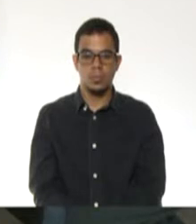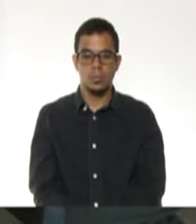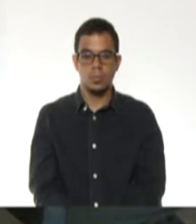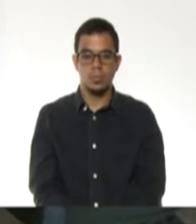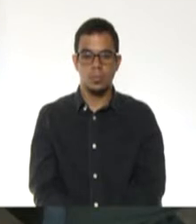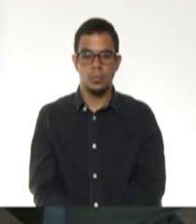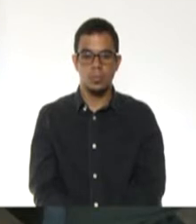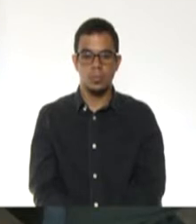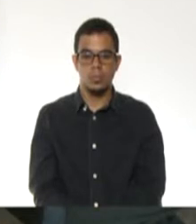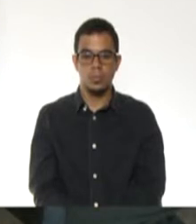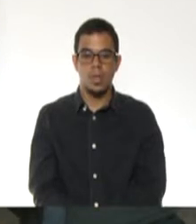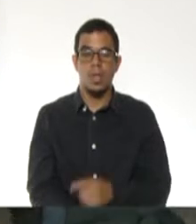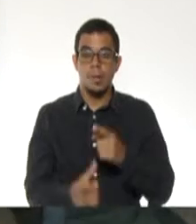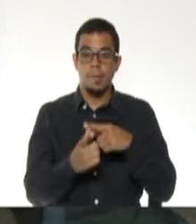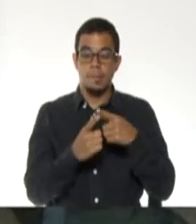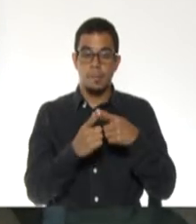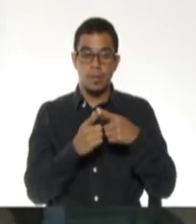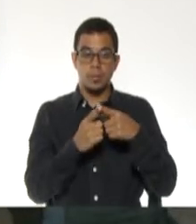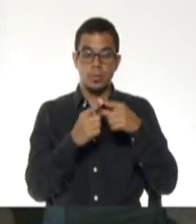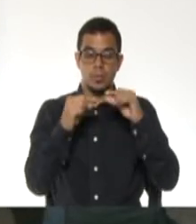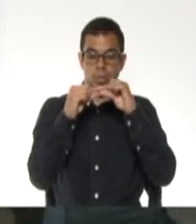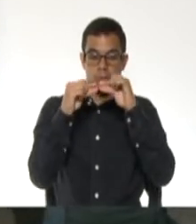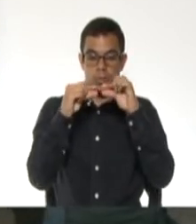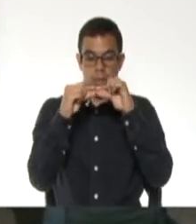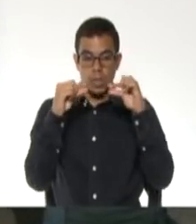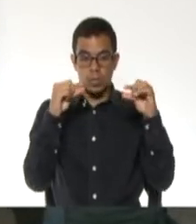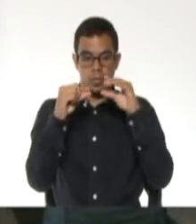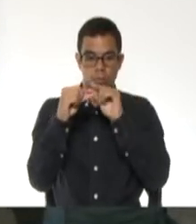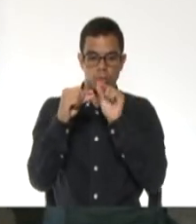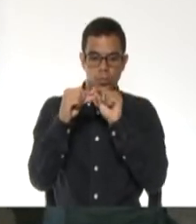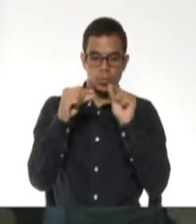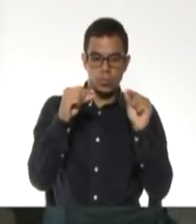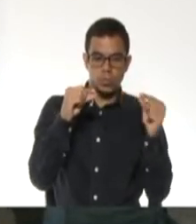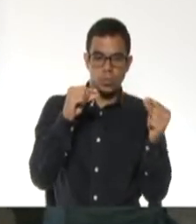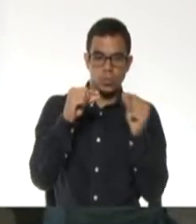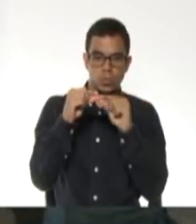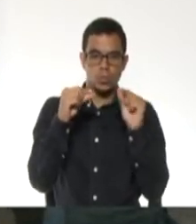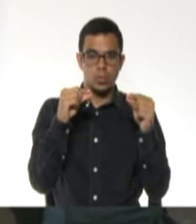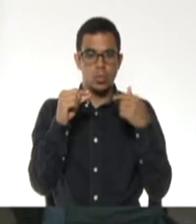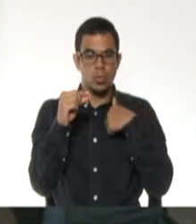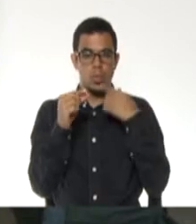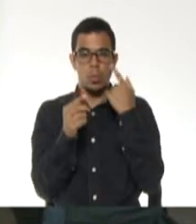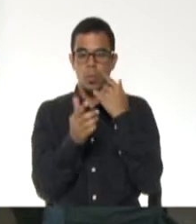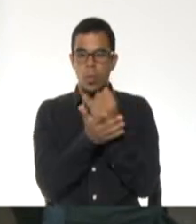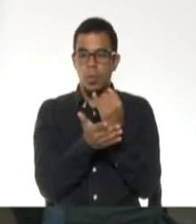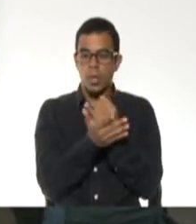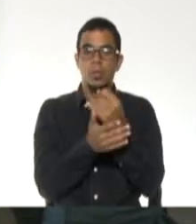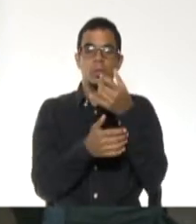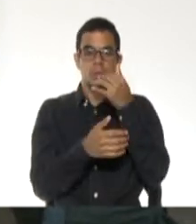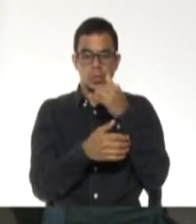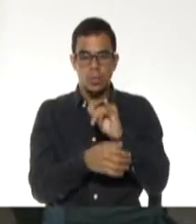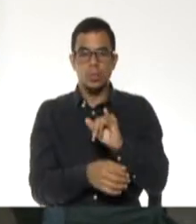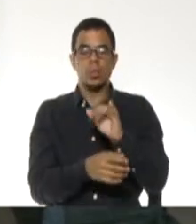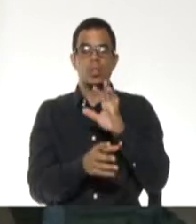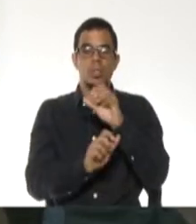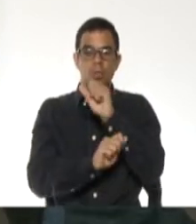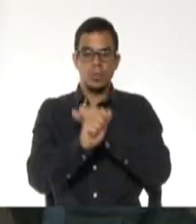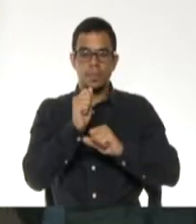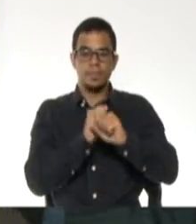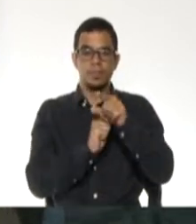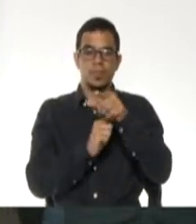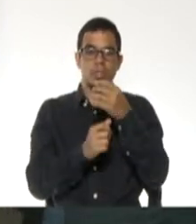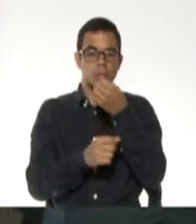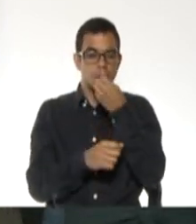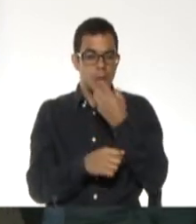resistencia y vemos que hay una señal lumínica que nos está diciendo de que la resistencia de la plancha